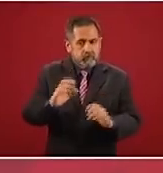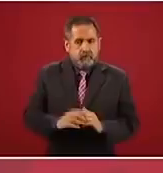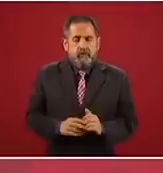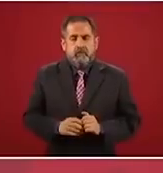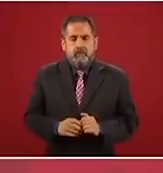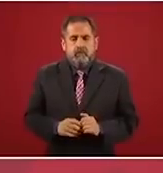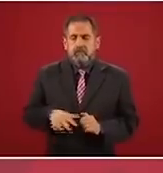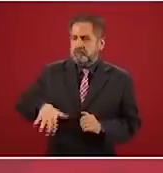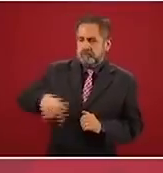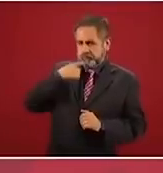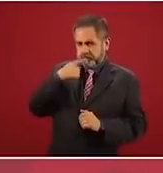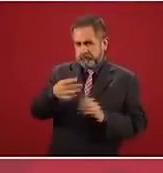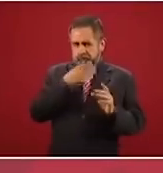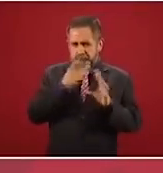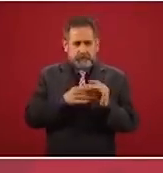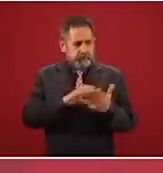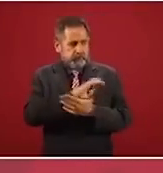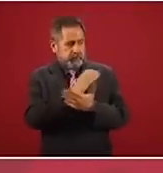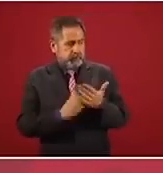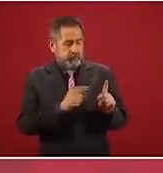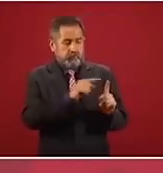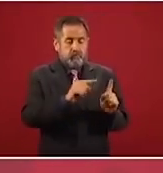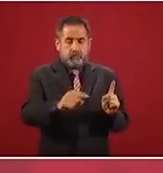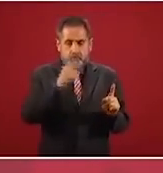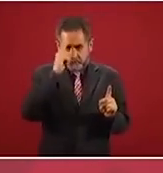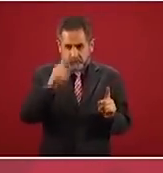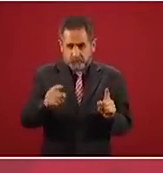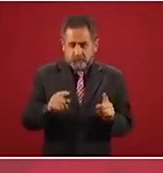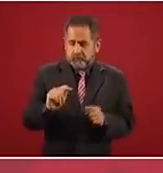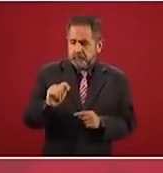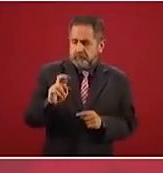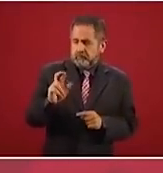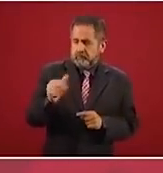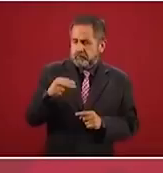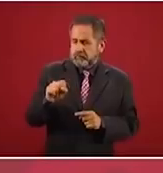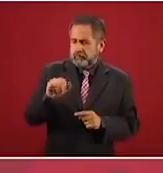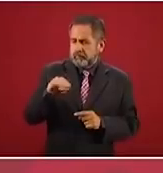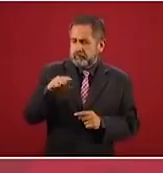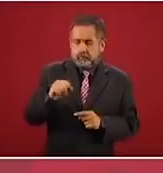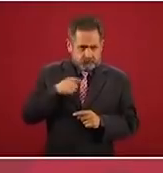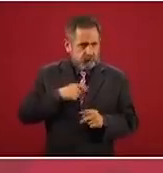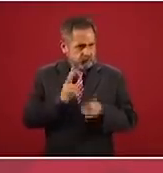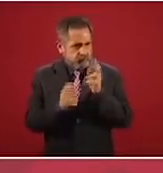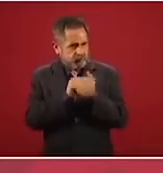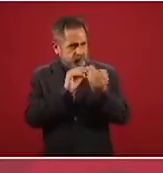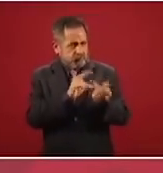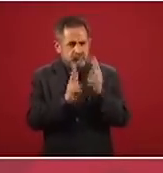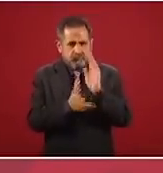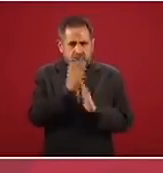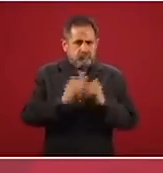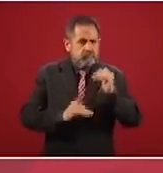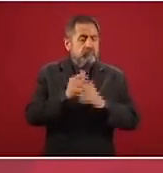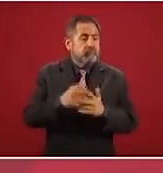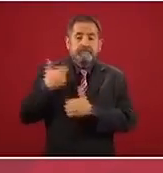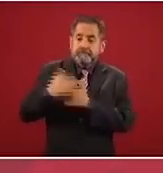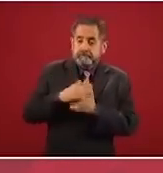les hablaba yo de los contratos para el transísmico. Voy a hablar con los constructores. Vamos a licitar el